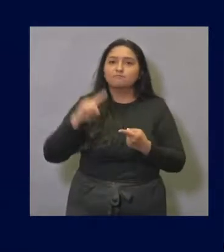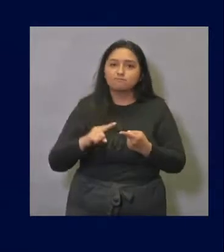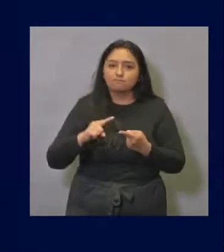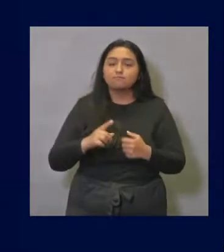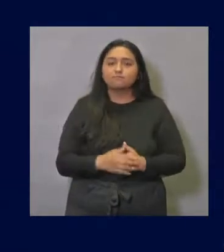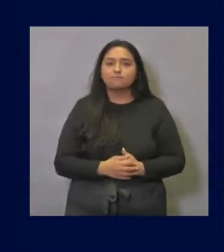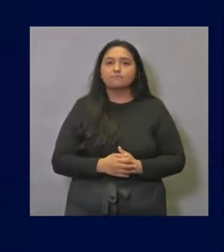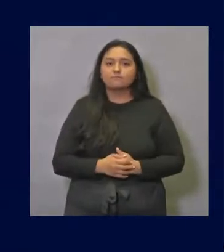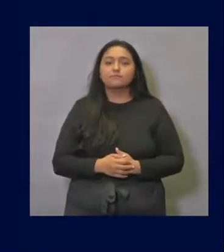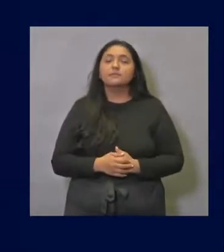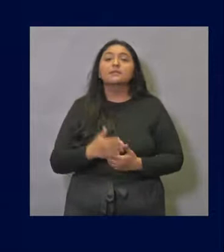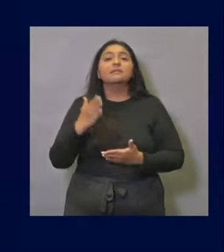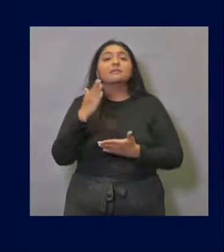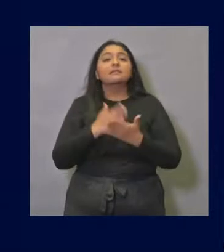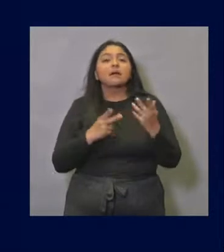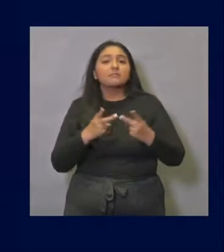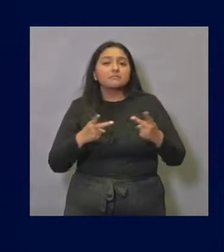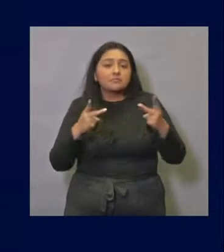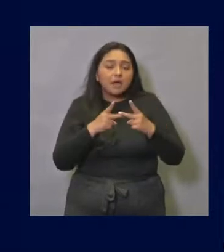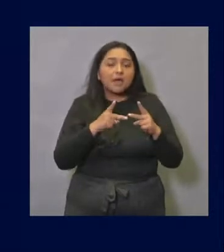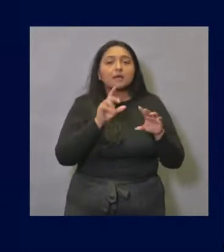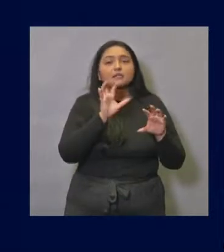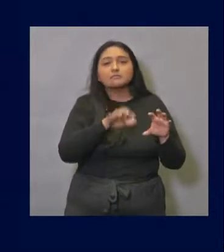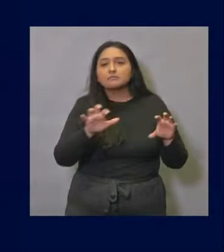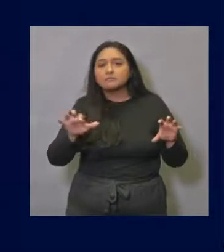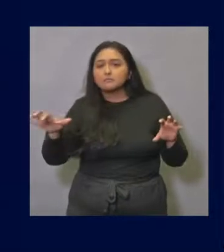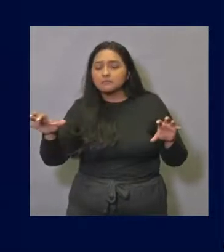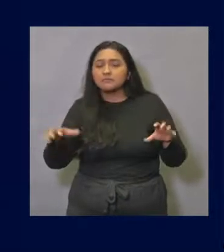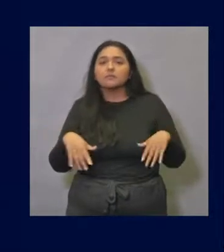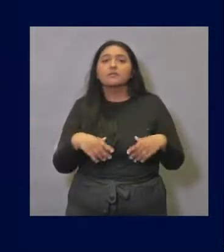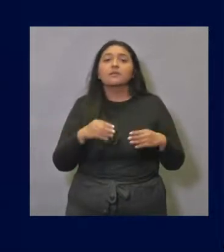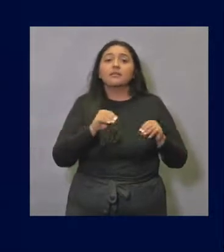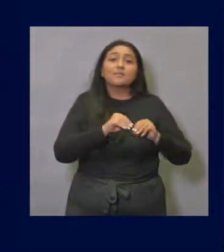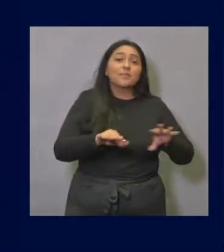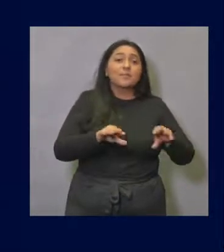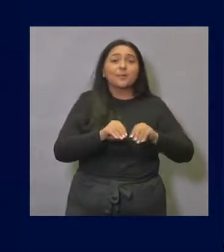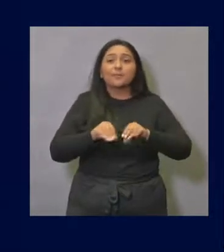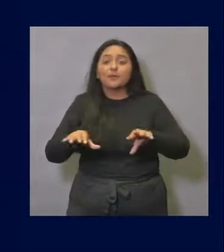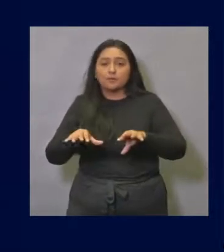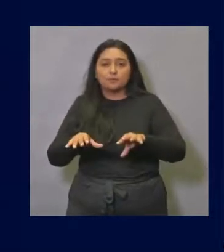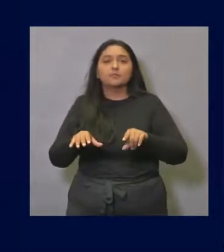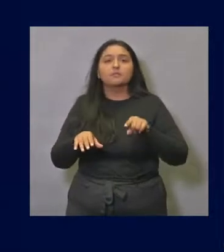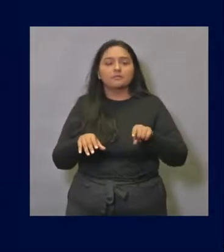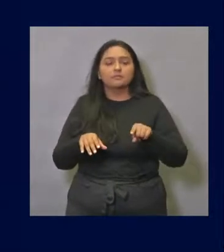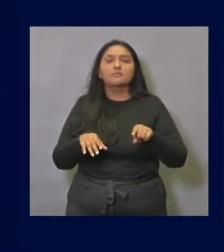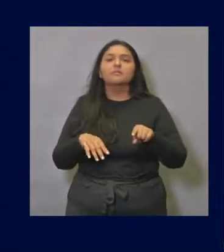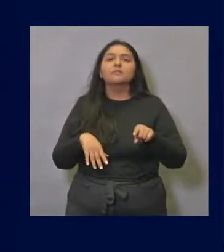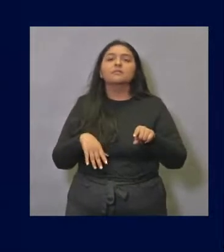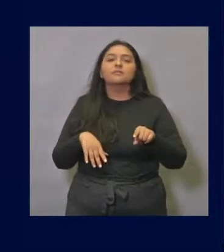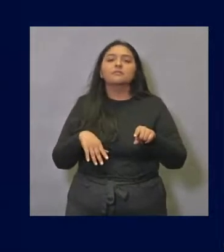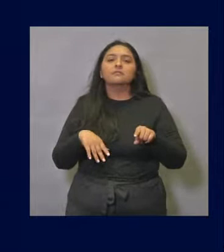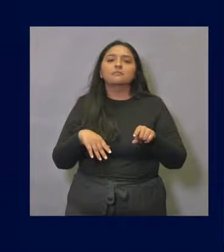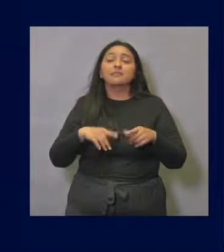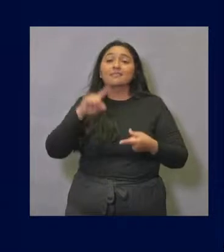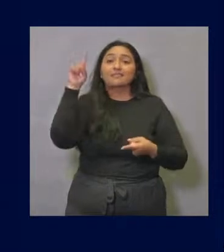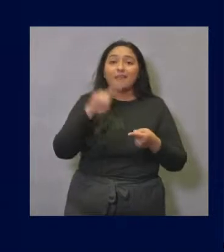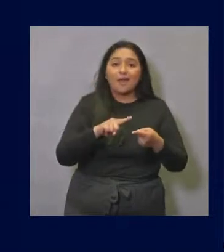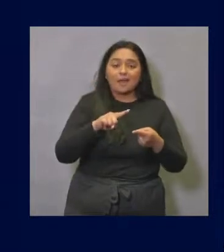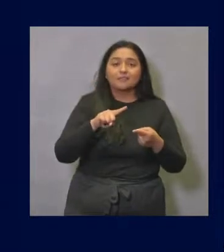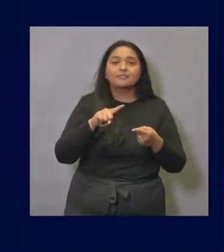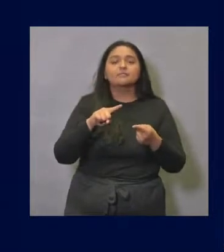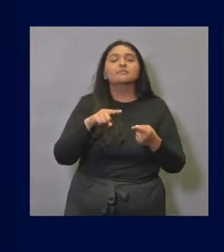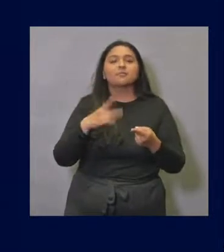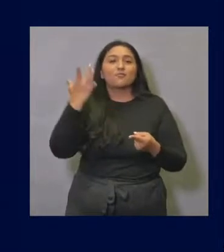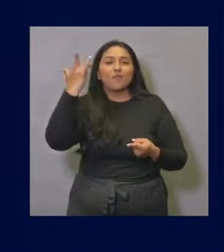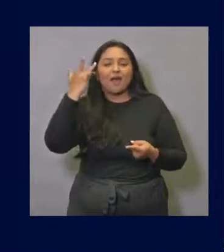en algunos sitios, la disminución significativa de los brotes también refleja aumentos en las tasas